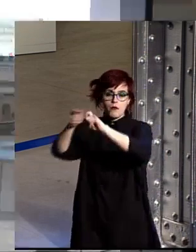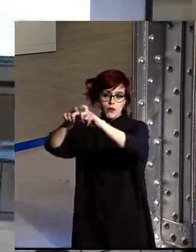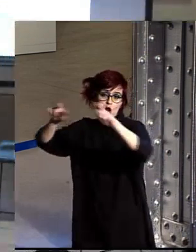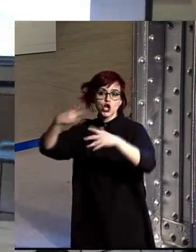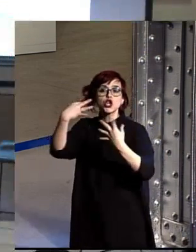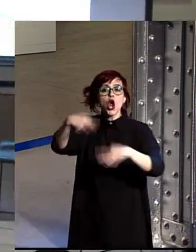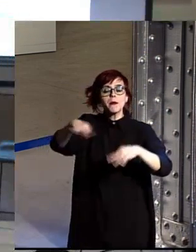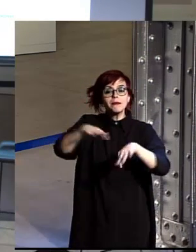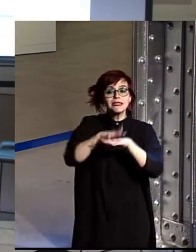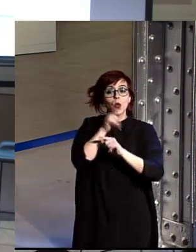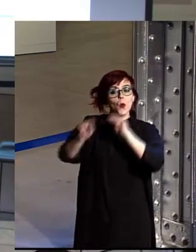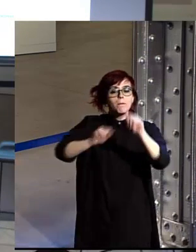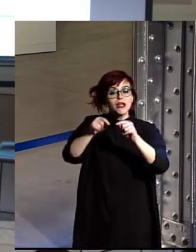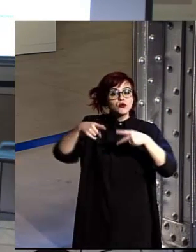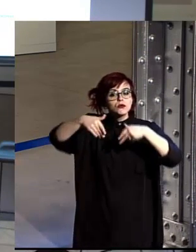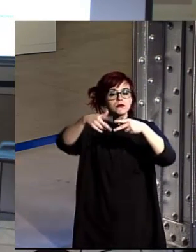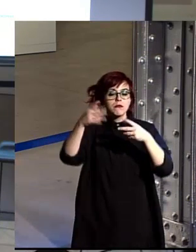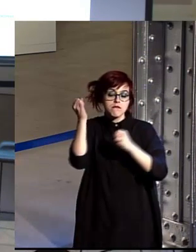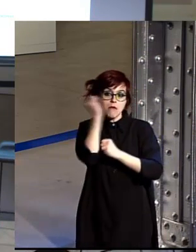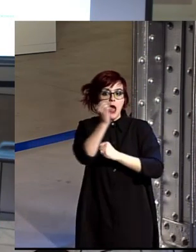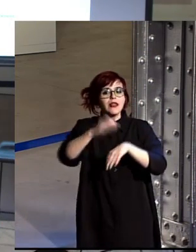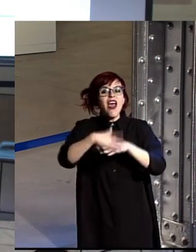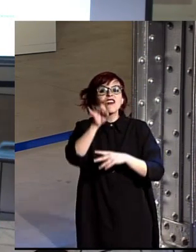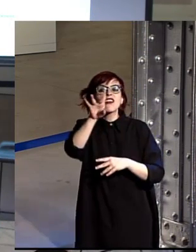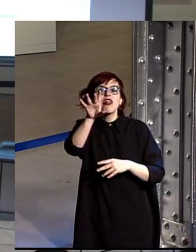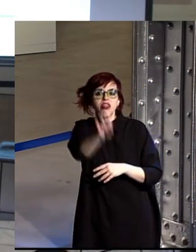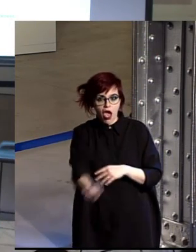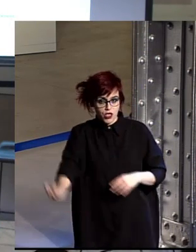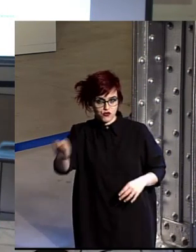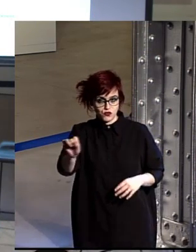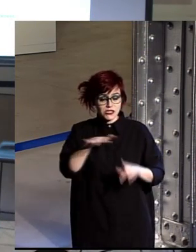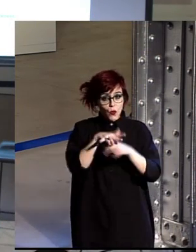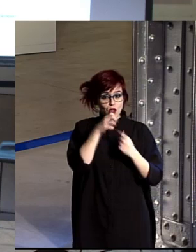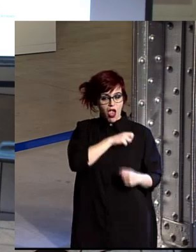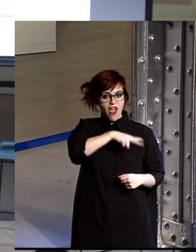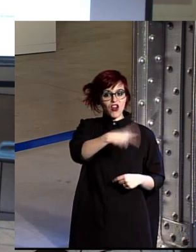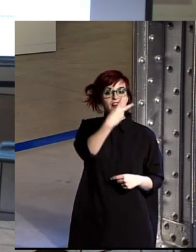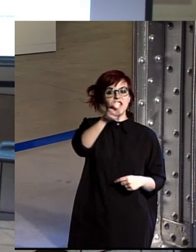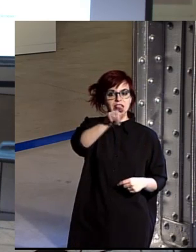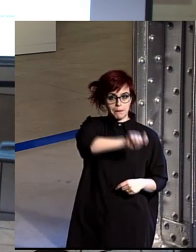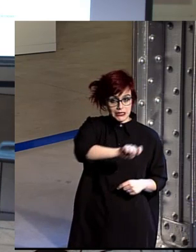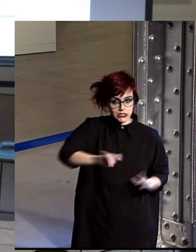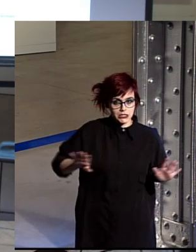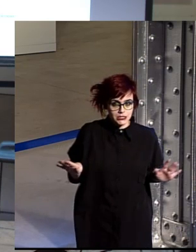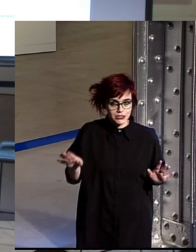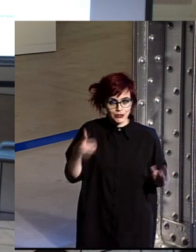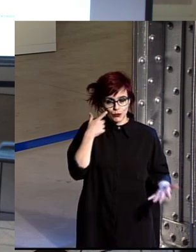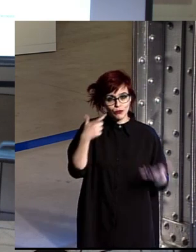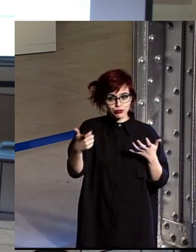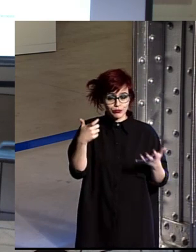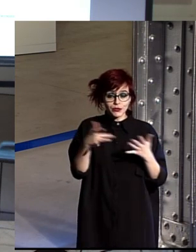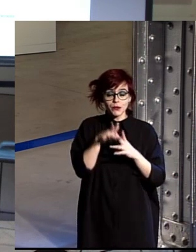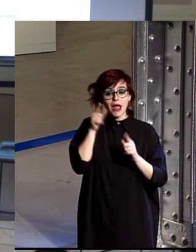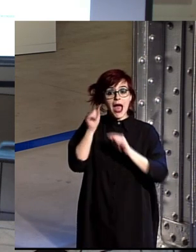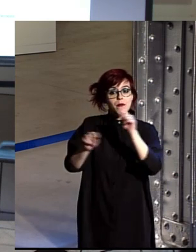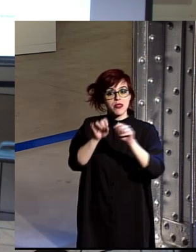15 años. Así que a ver si conseguimos que ese 100% sea más gente, porque ha sido todo muy preliminar, y a ver si la siguiente